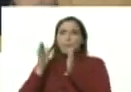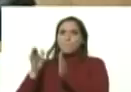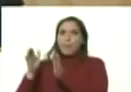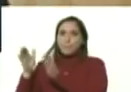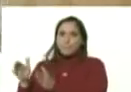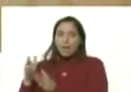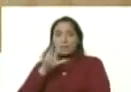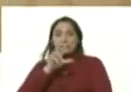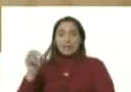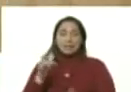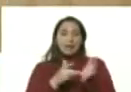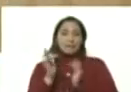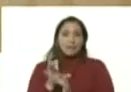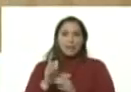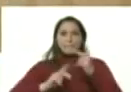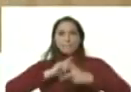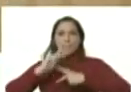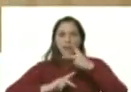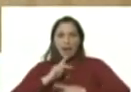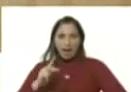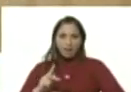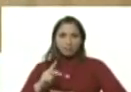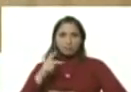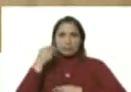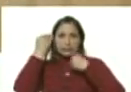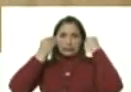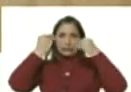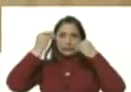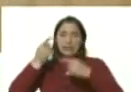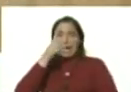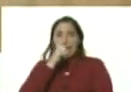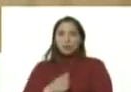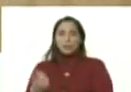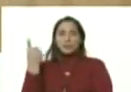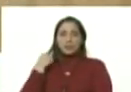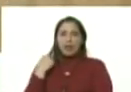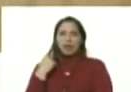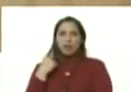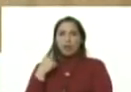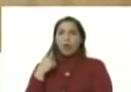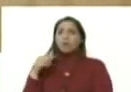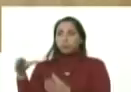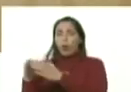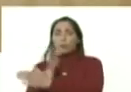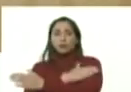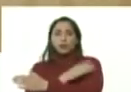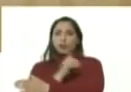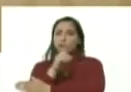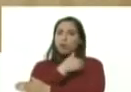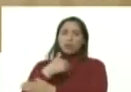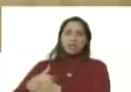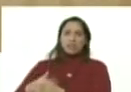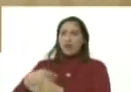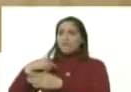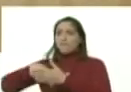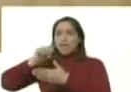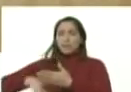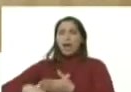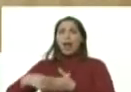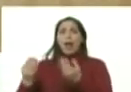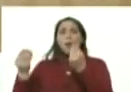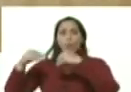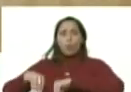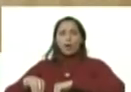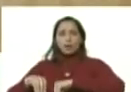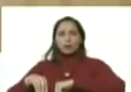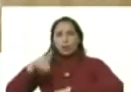abril, de un plan que se activó el año pasado, una vez que ellos decidieron no firmar el acuerdo de Santo Domingo. Entonces, ahí una